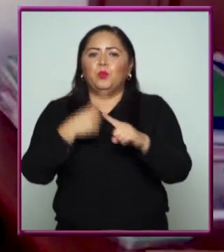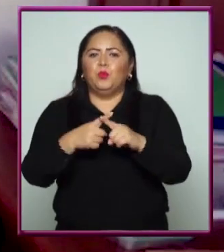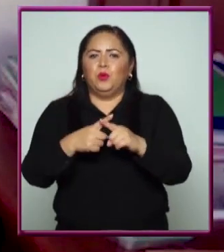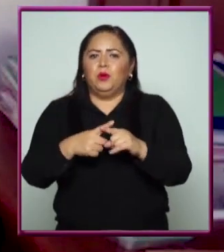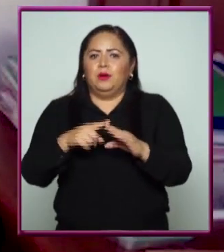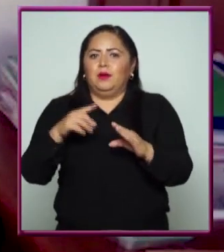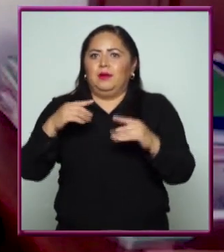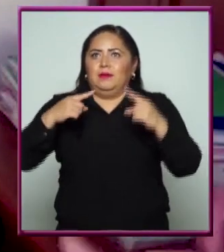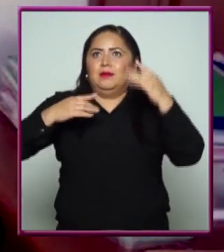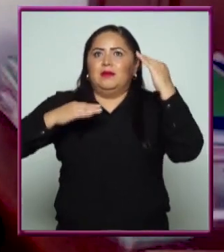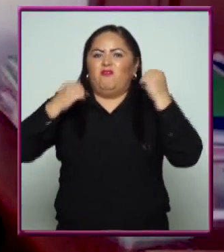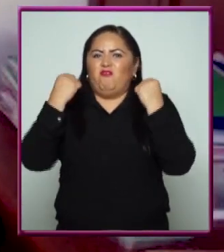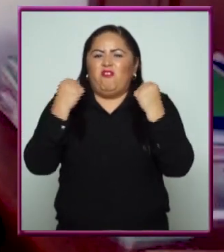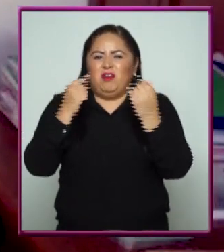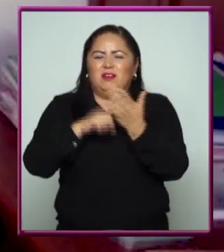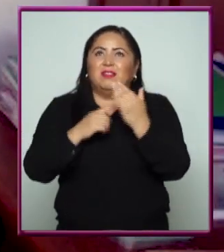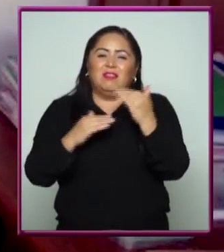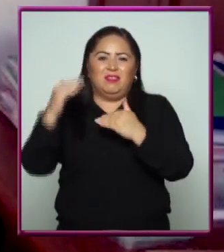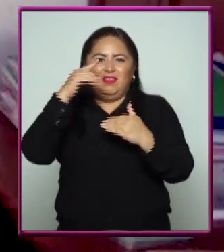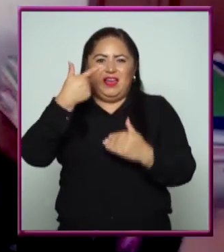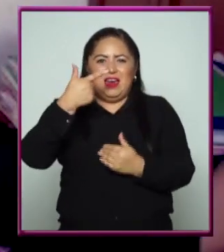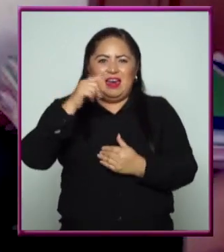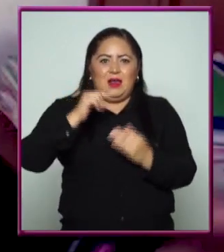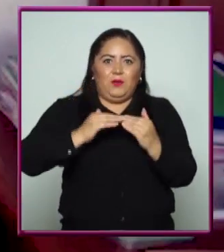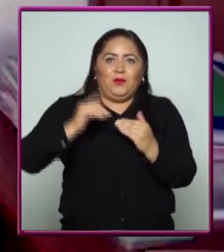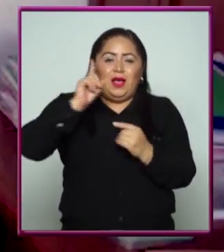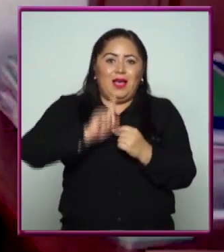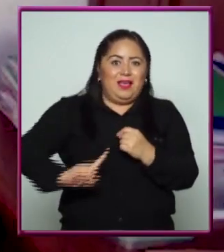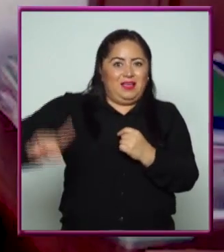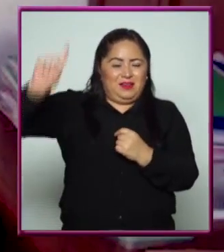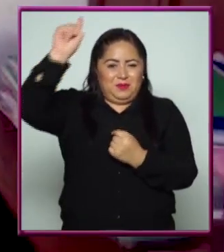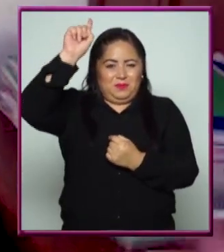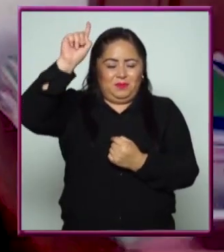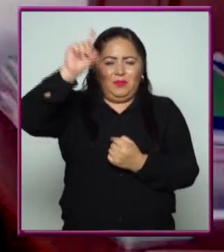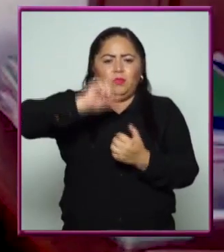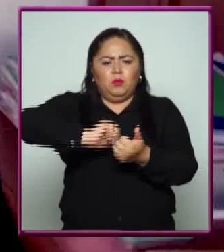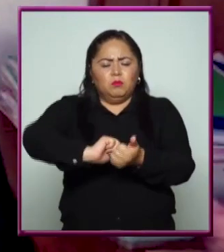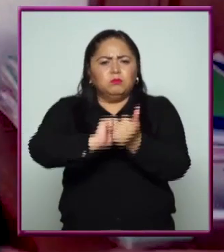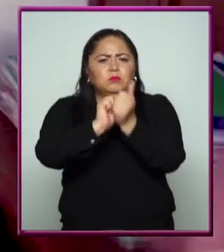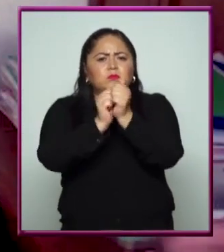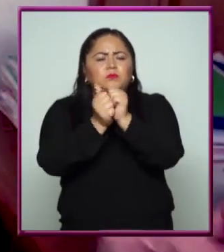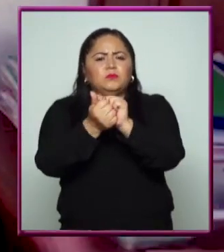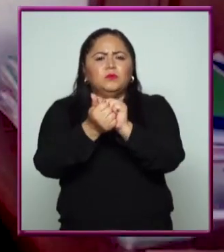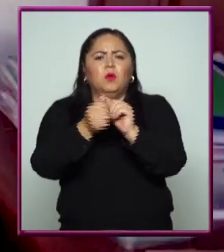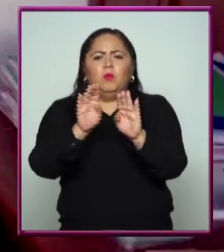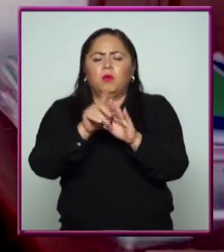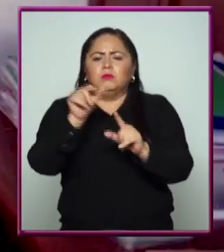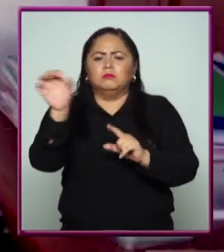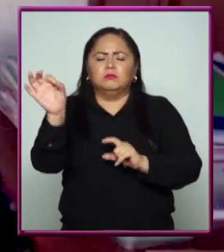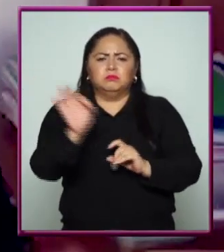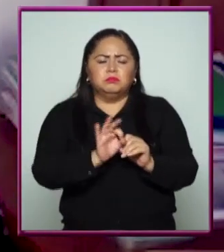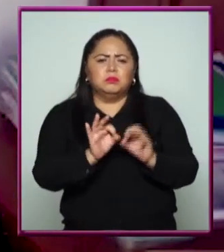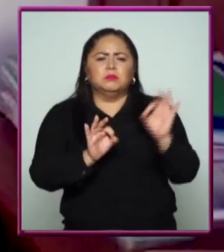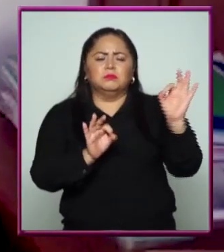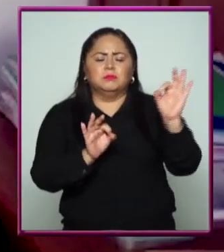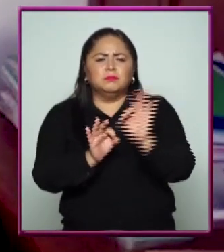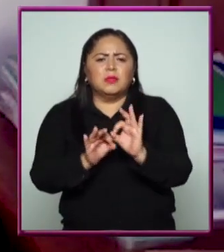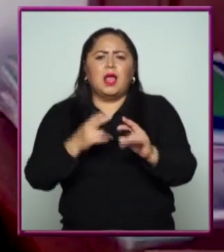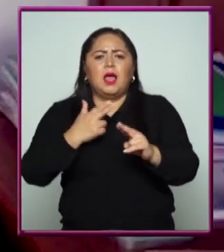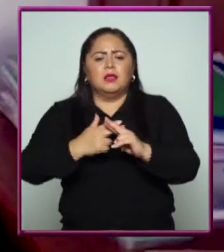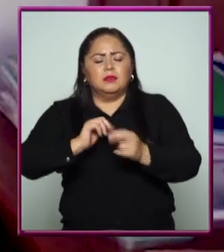de la gravedad, de la fuerza de la gravedad, se va contrayendo, ¿sí?